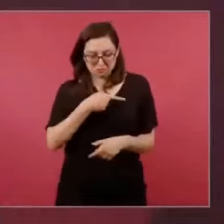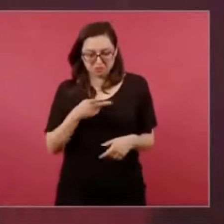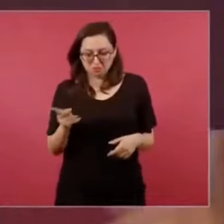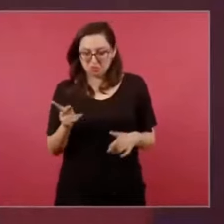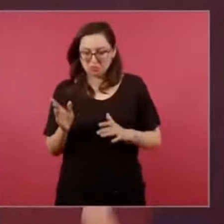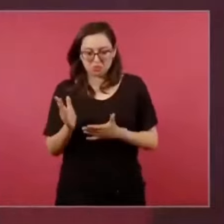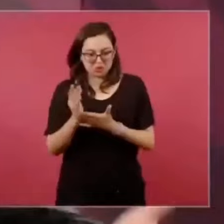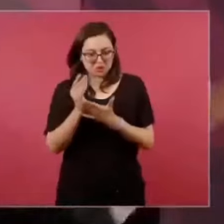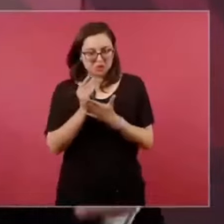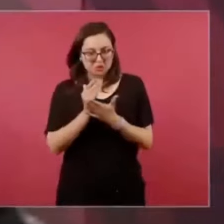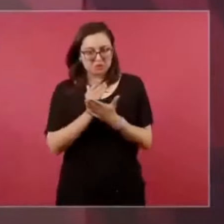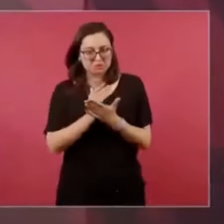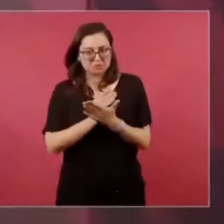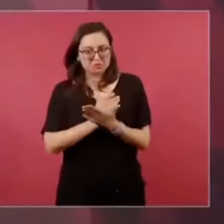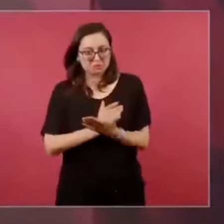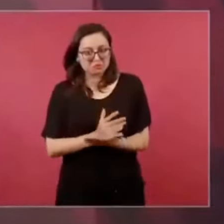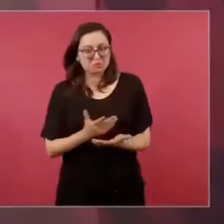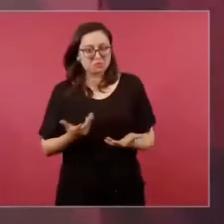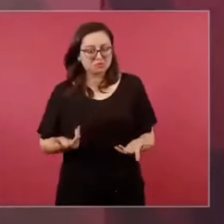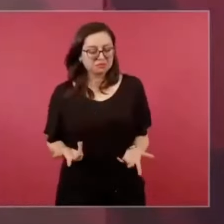en los últimos dos años